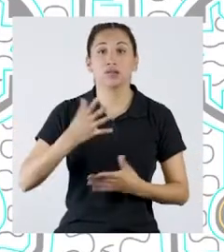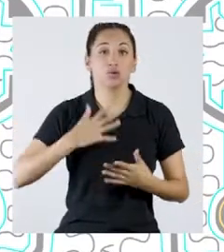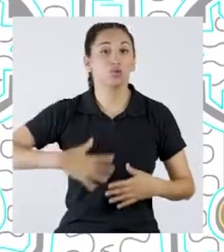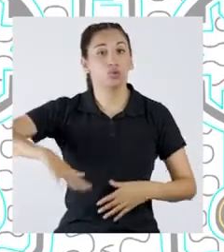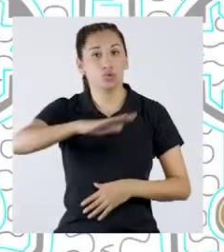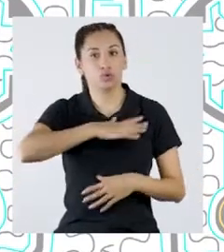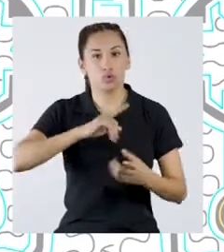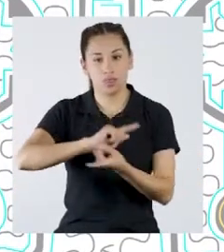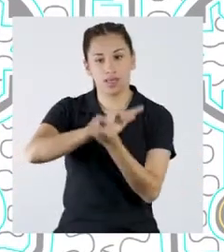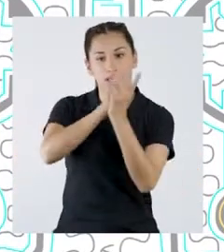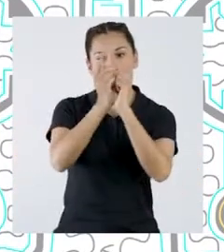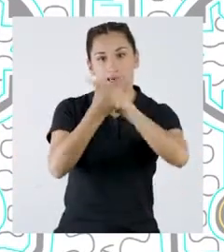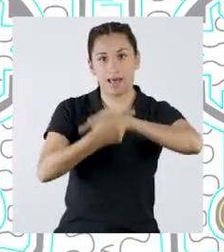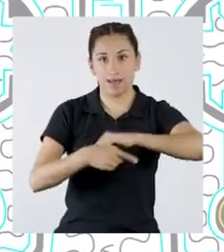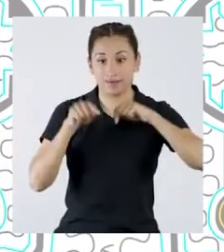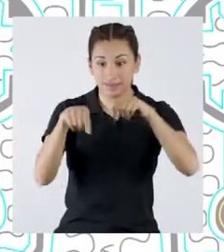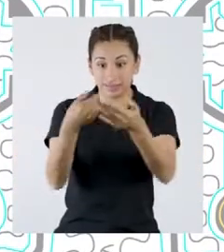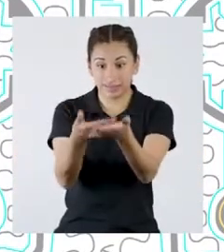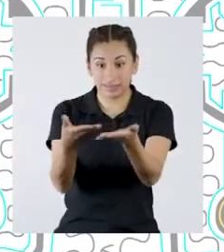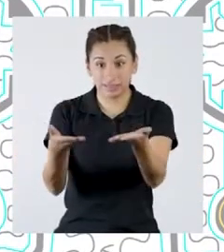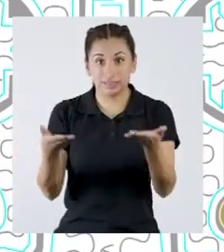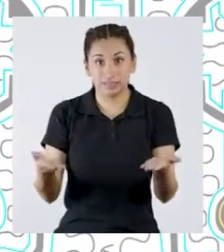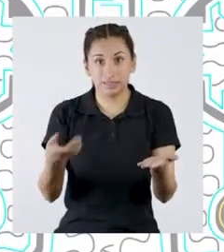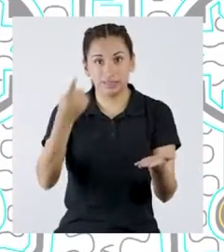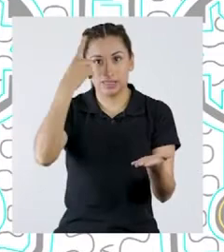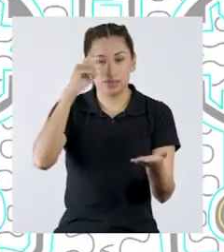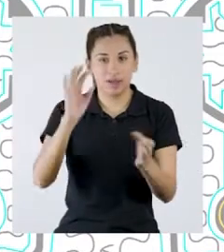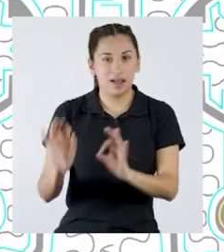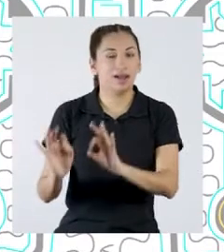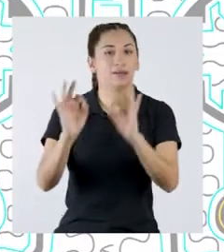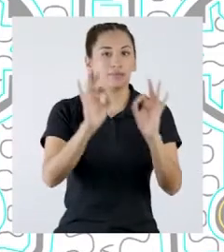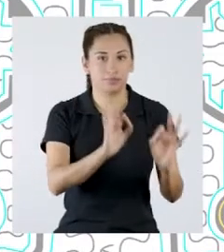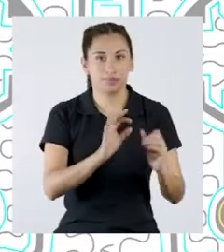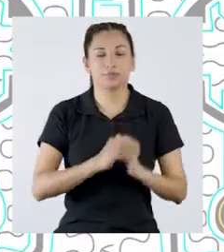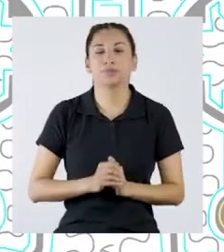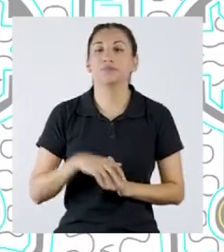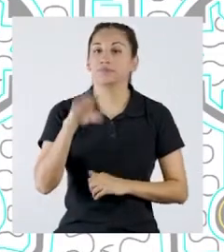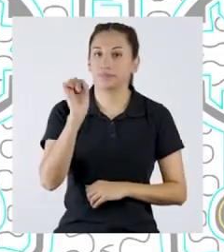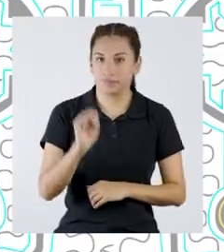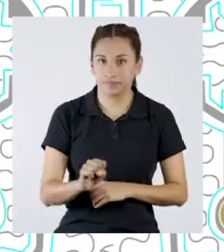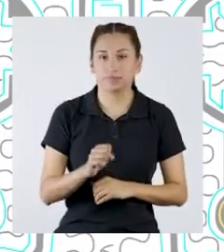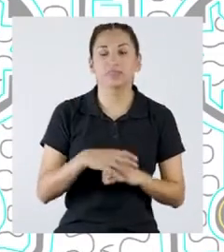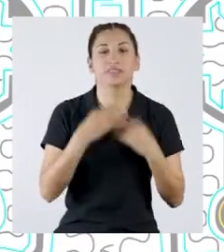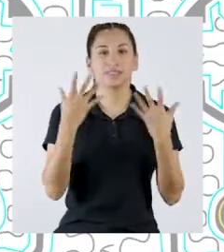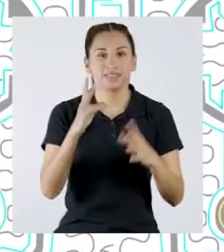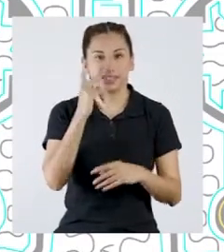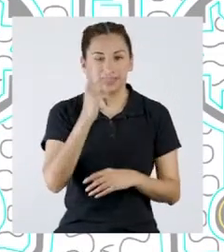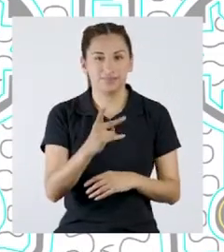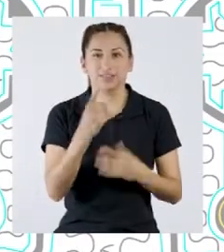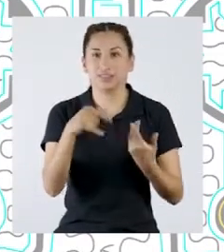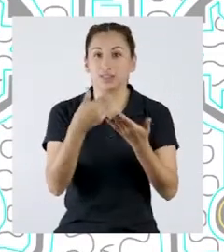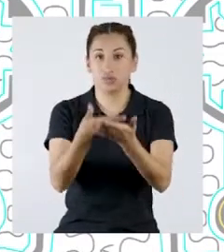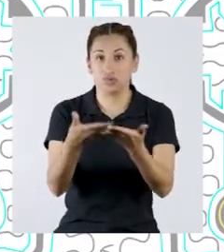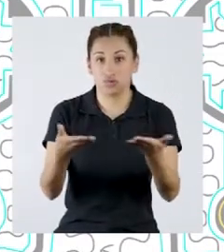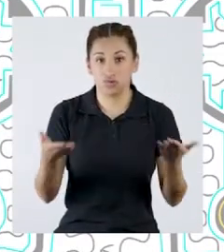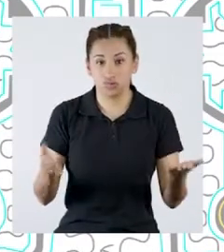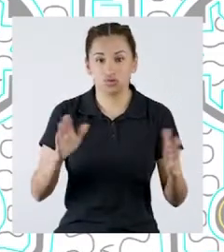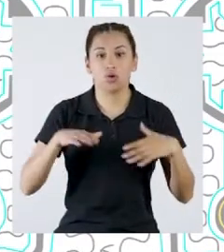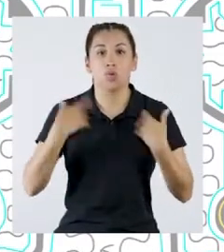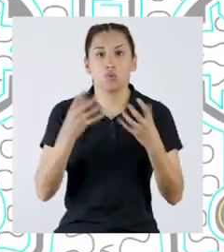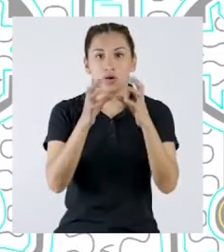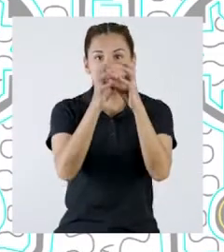que nosotros transformamos esos recursos para lo mismo. Sí, y vimos que los recursos